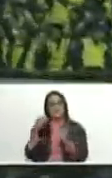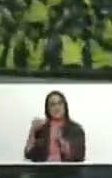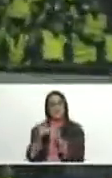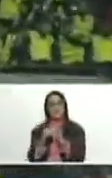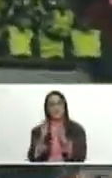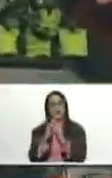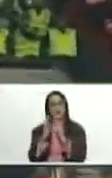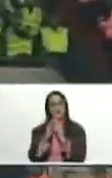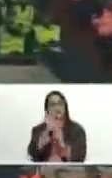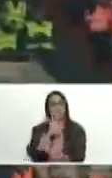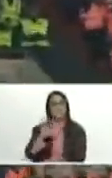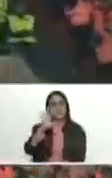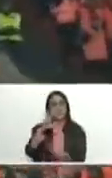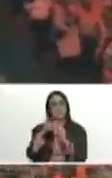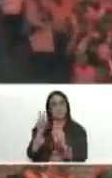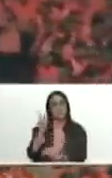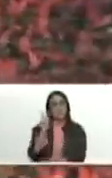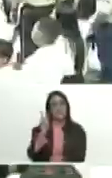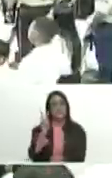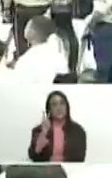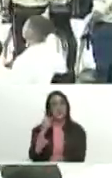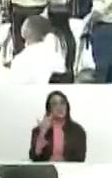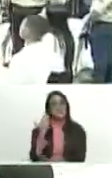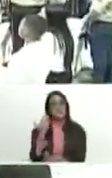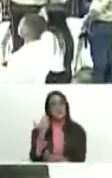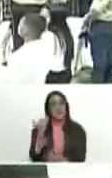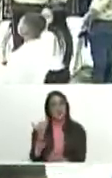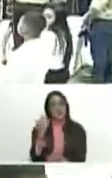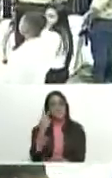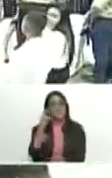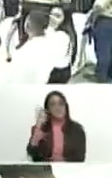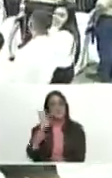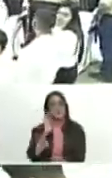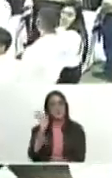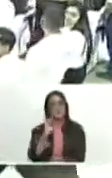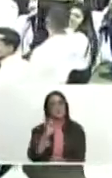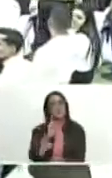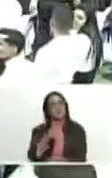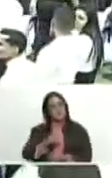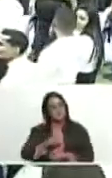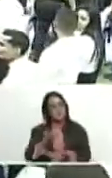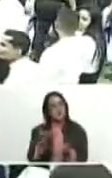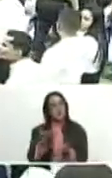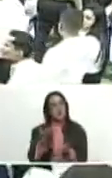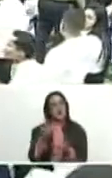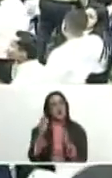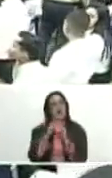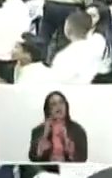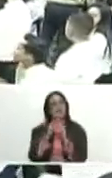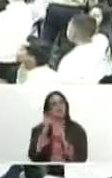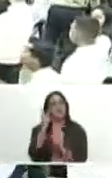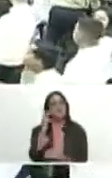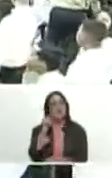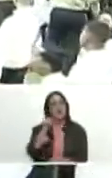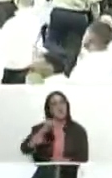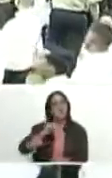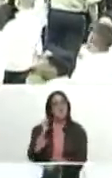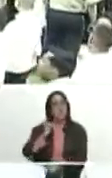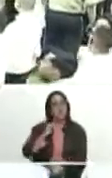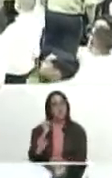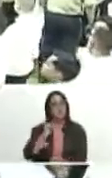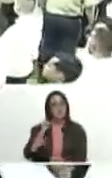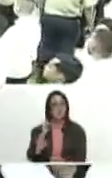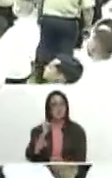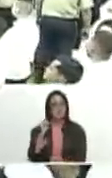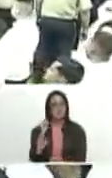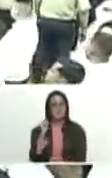4.600.000 viviendas en todo el país, pero el 20% debe estar garantizada estas viviendas para los funcionarios